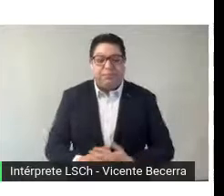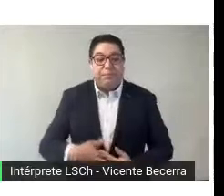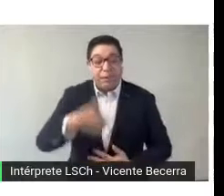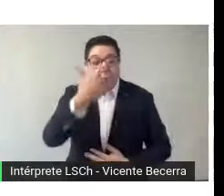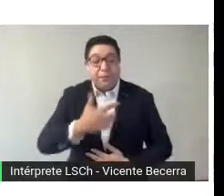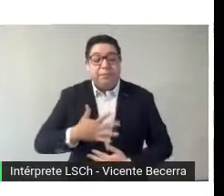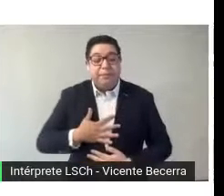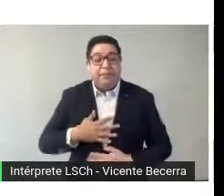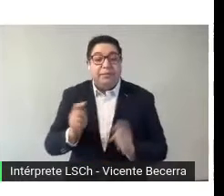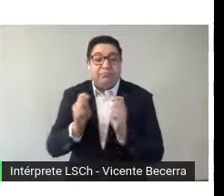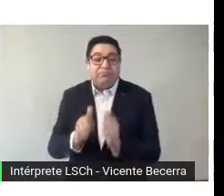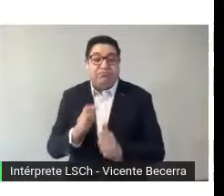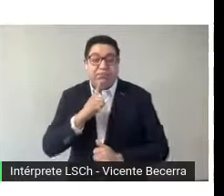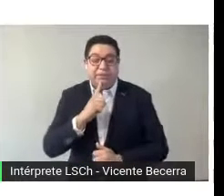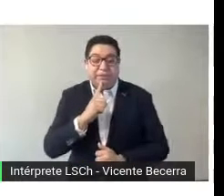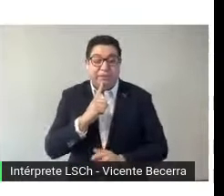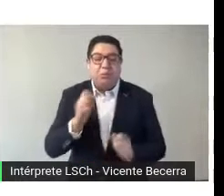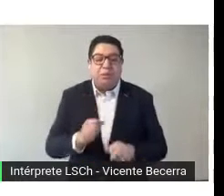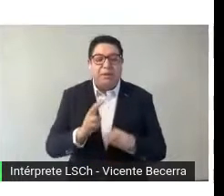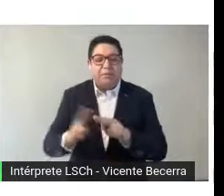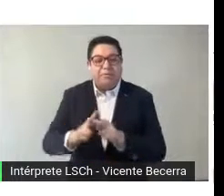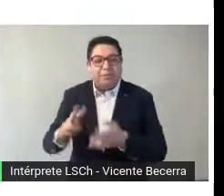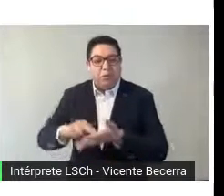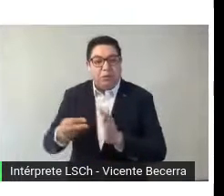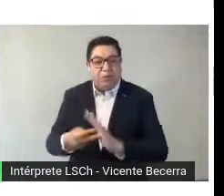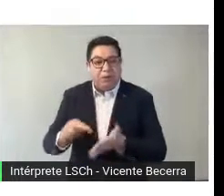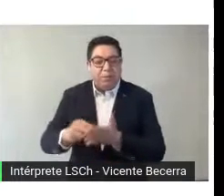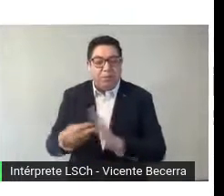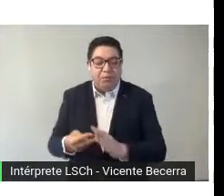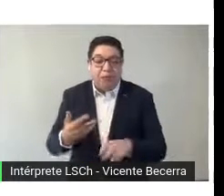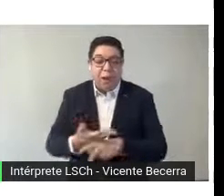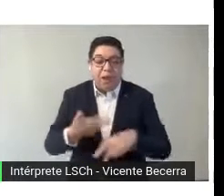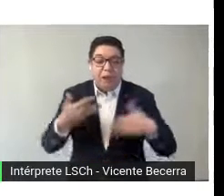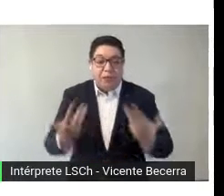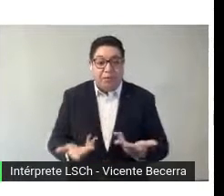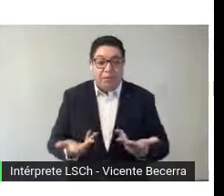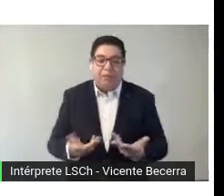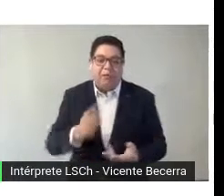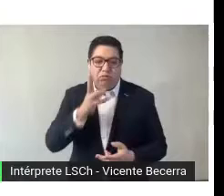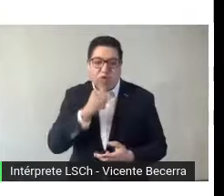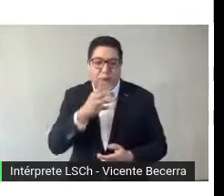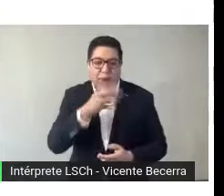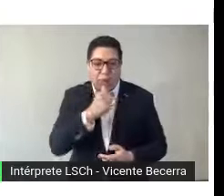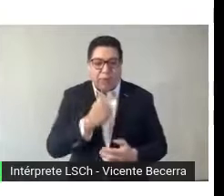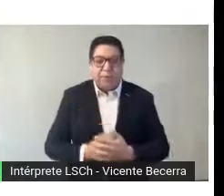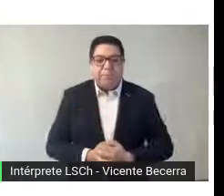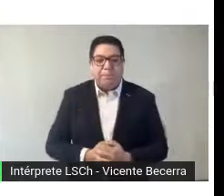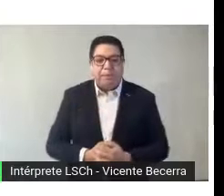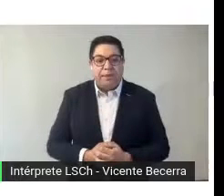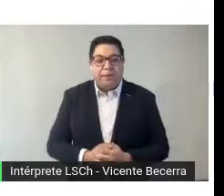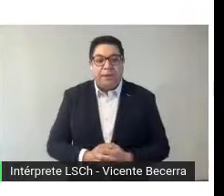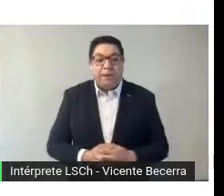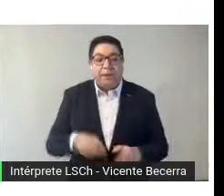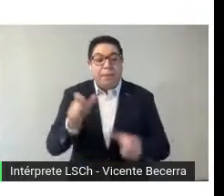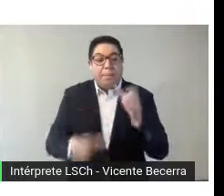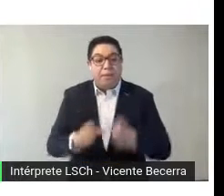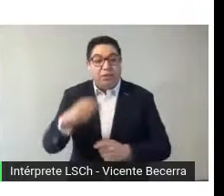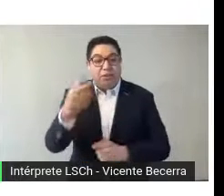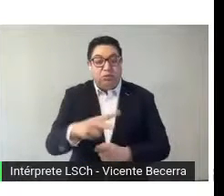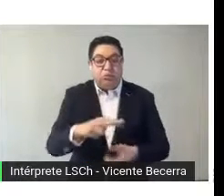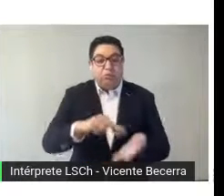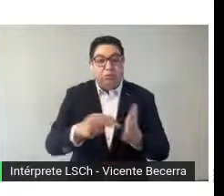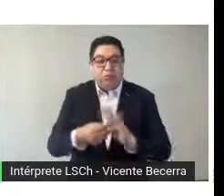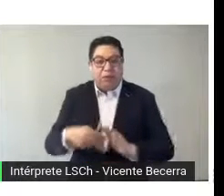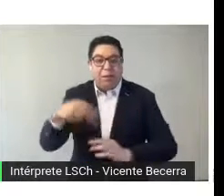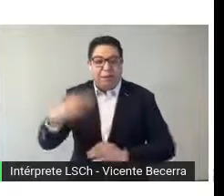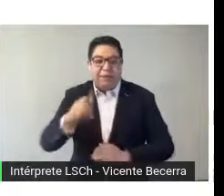para poder resolver problemas que hoy no tienen solución conocida. Creemos que todos estos problemas que se nos presentan a diario en